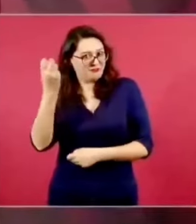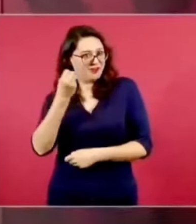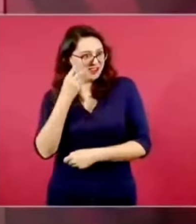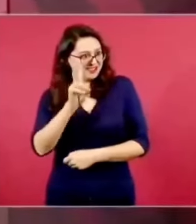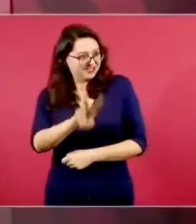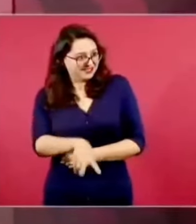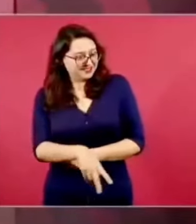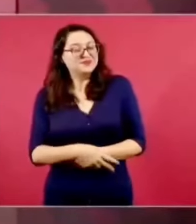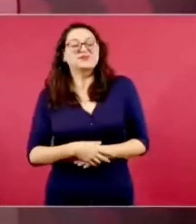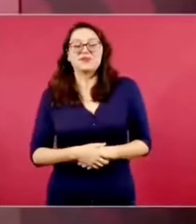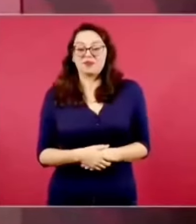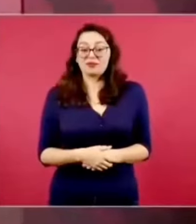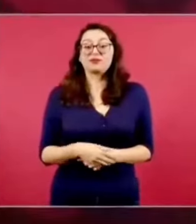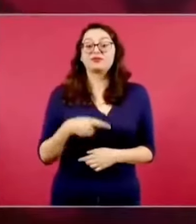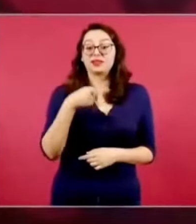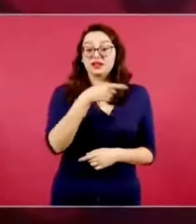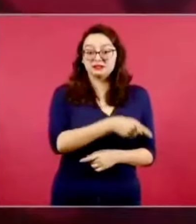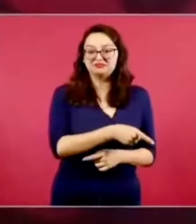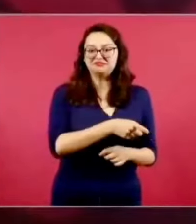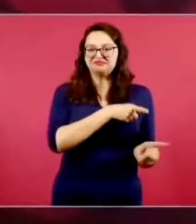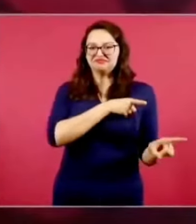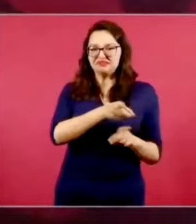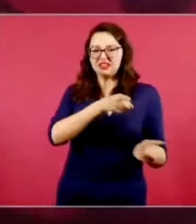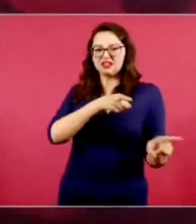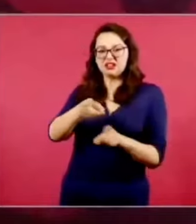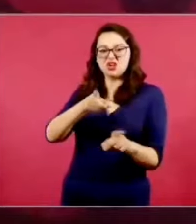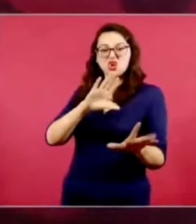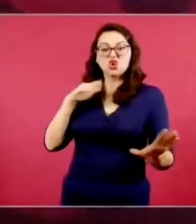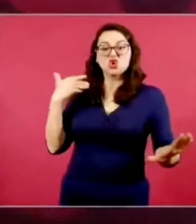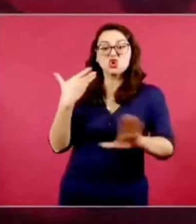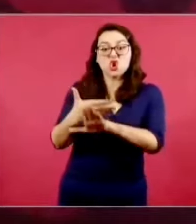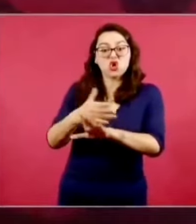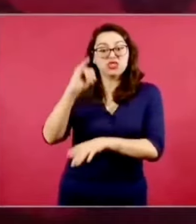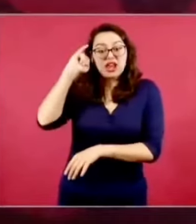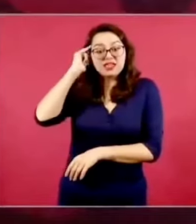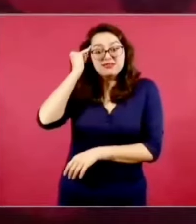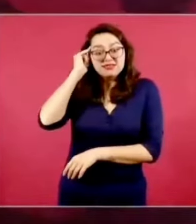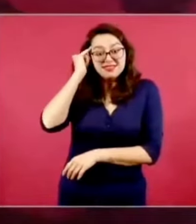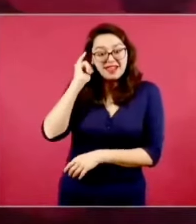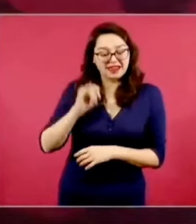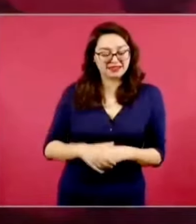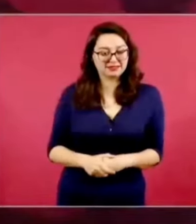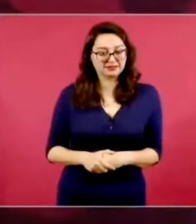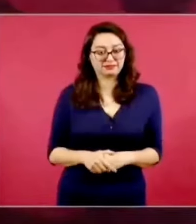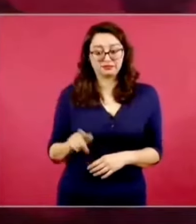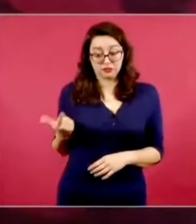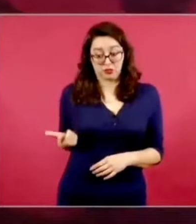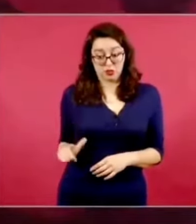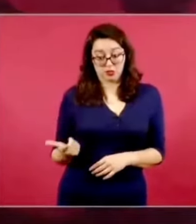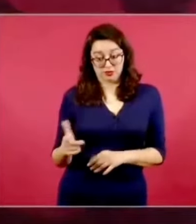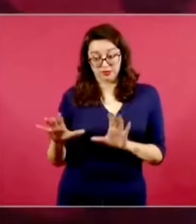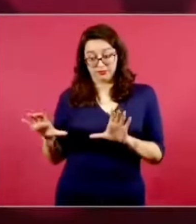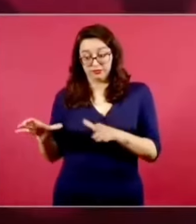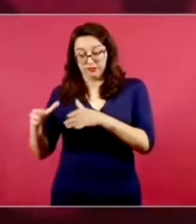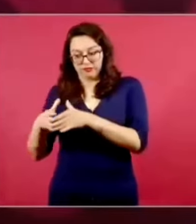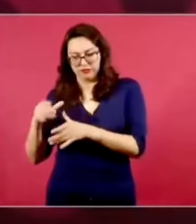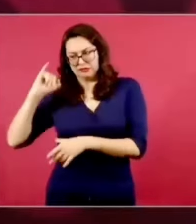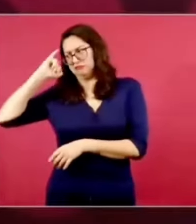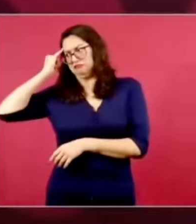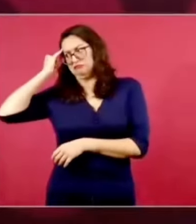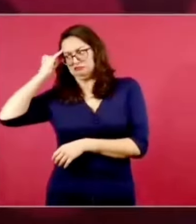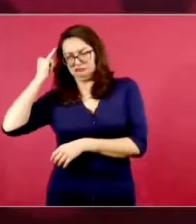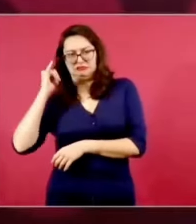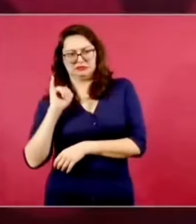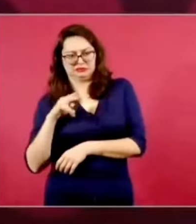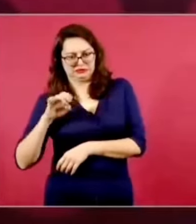Guanajuato de comunidades indígenas que habían ido a verlo y le habían planteado